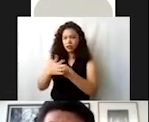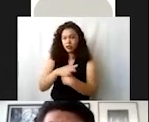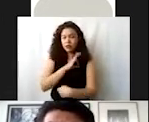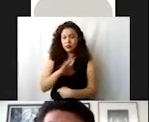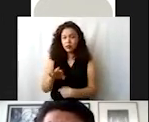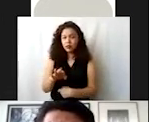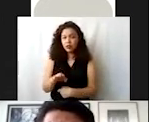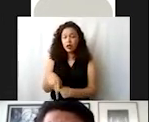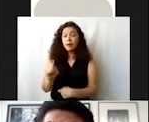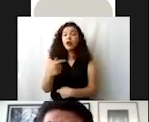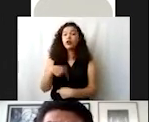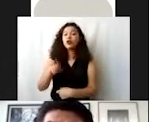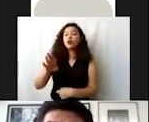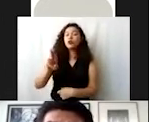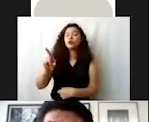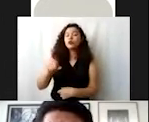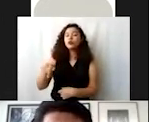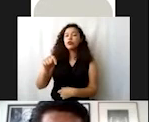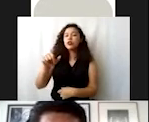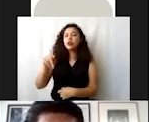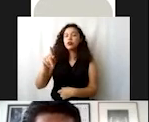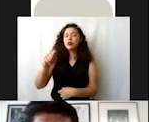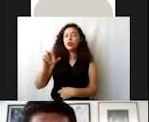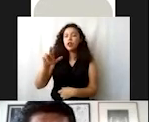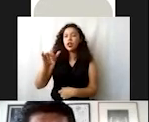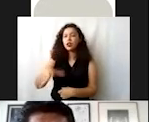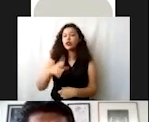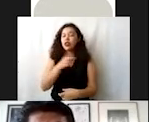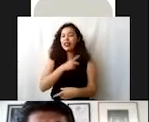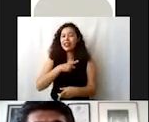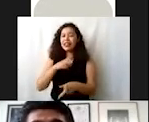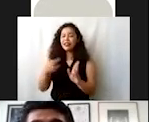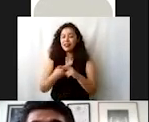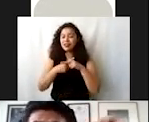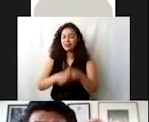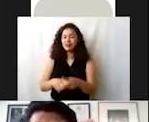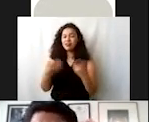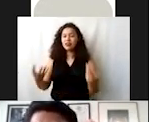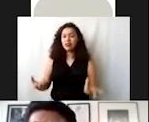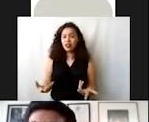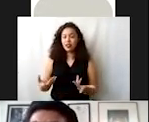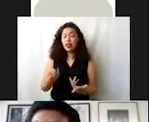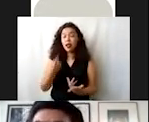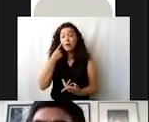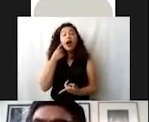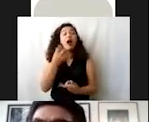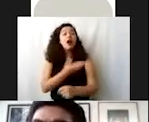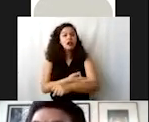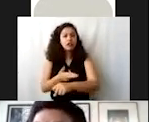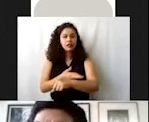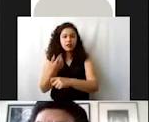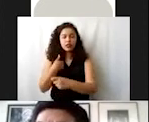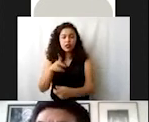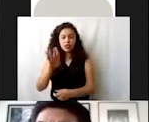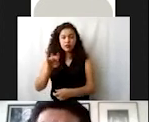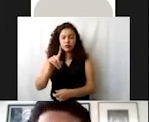que habilites tu buzón tributario, ¿sí? Es más, algunos trámites, si no tienes habilitado tu